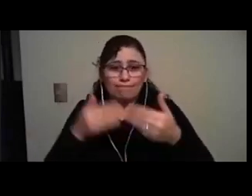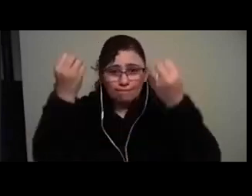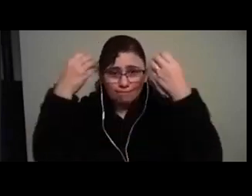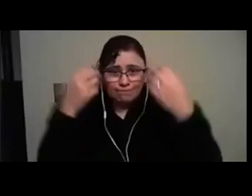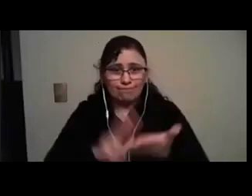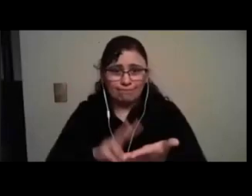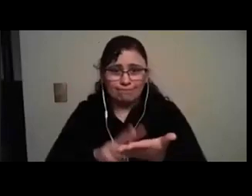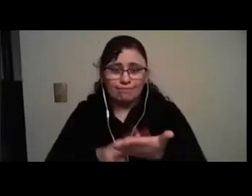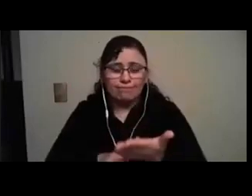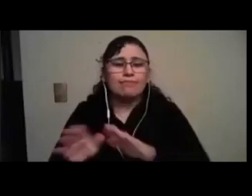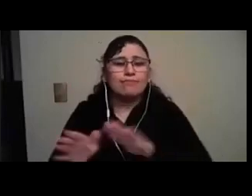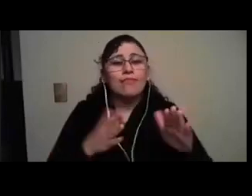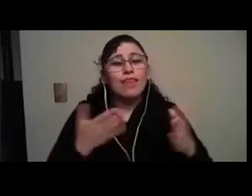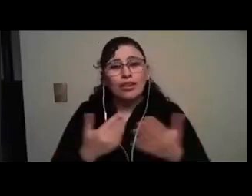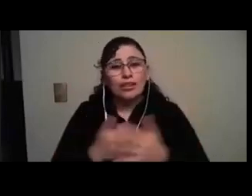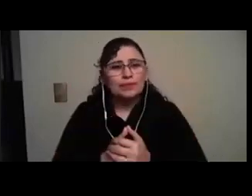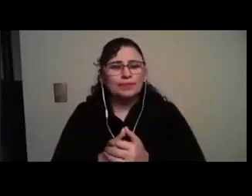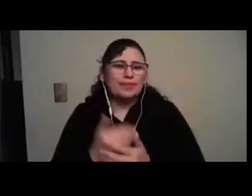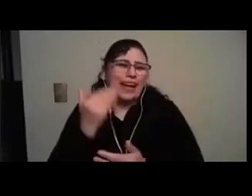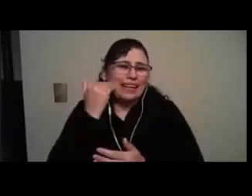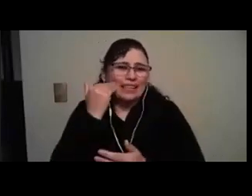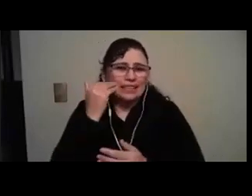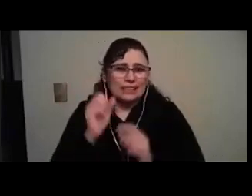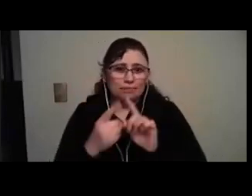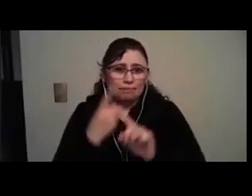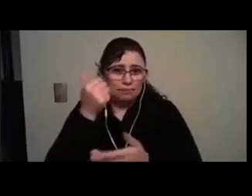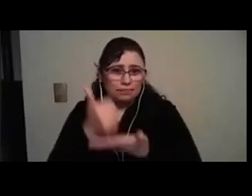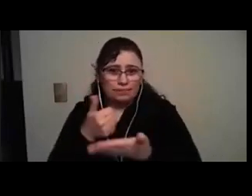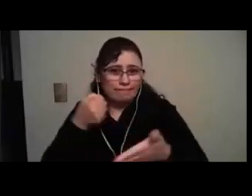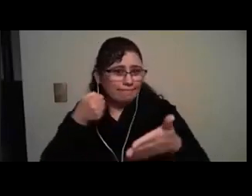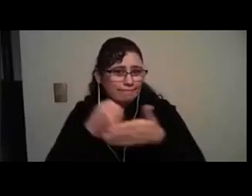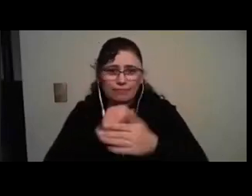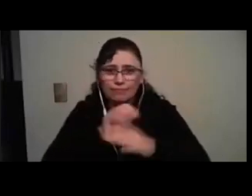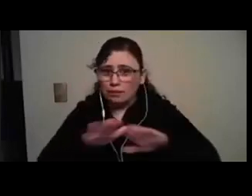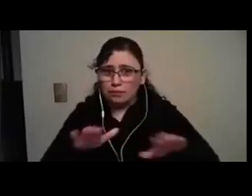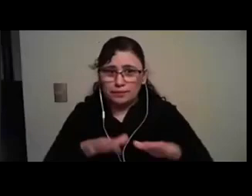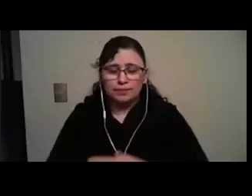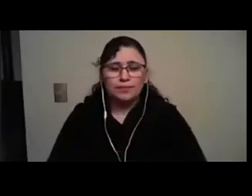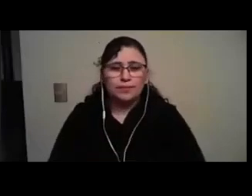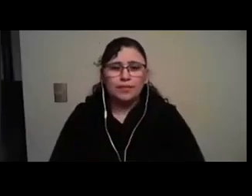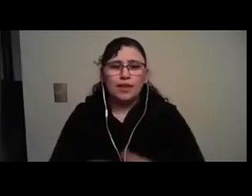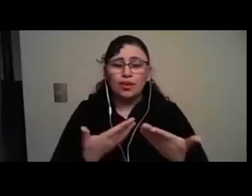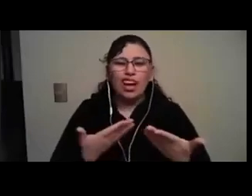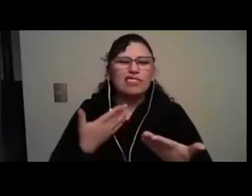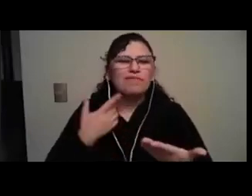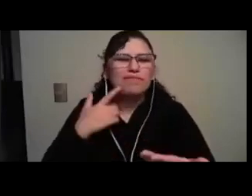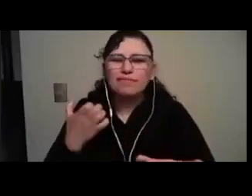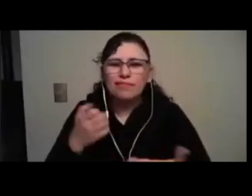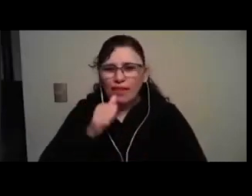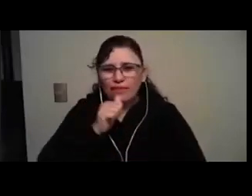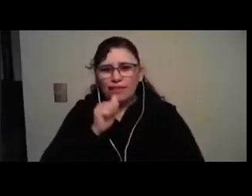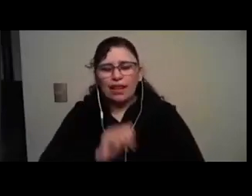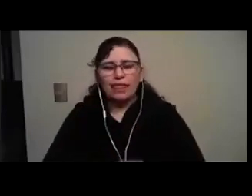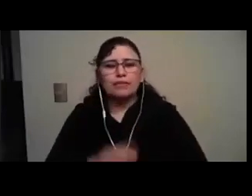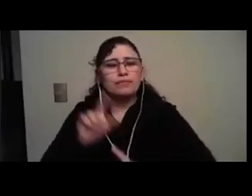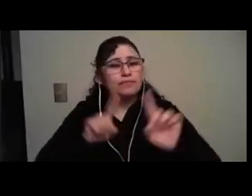Ya estamos prácticamente a puertas de finalizar el semestre, ya. Lo que nos queda son algunos contenidos